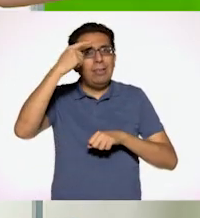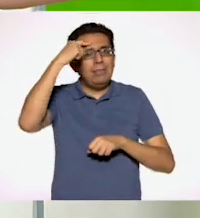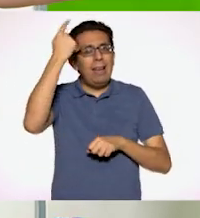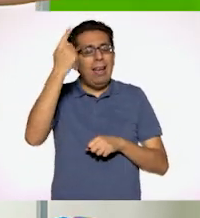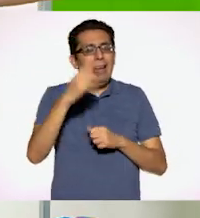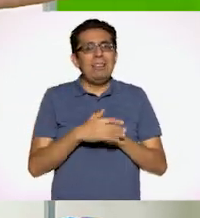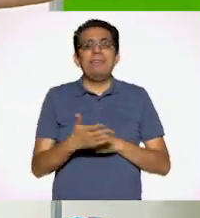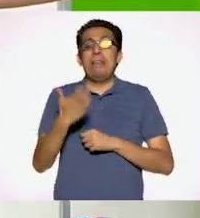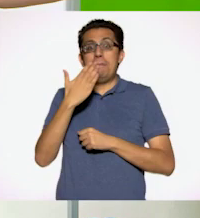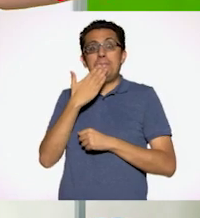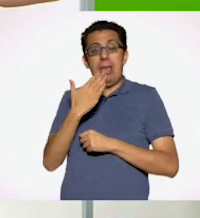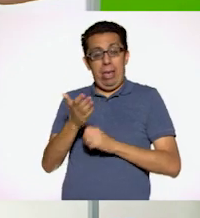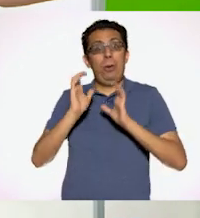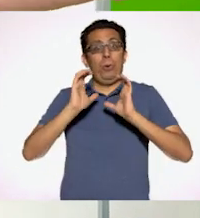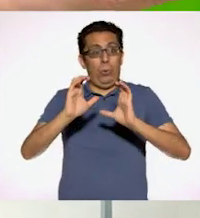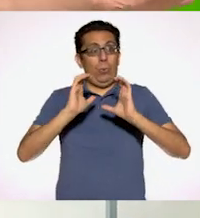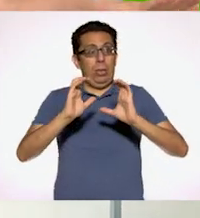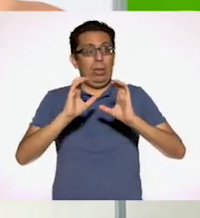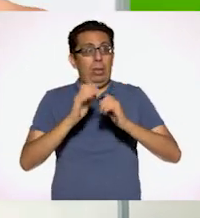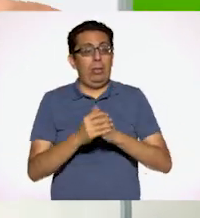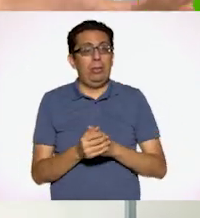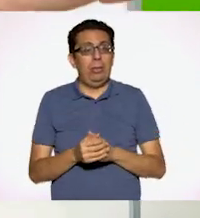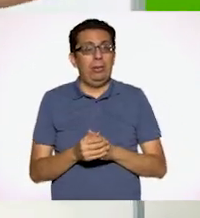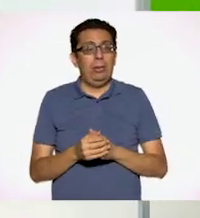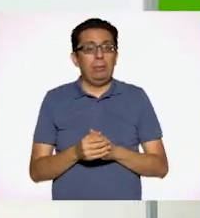¡Bien! Con cuidado.